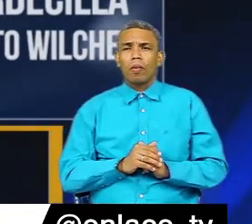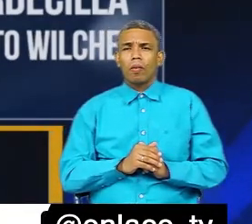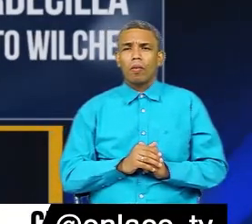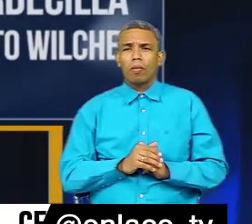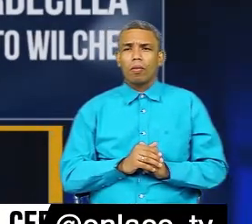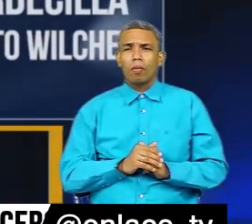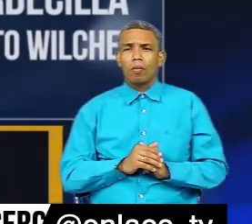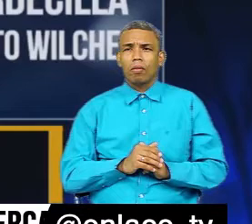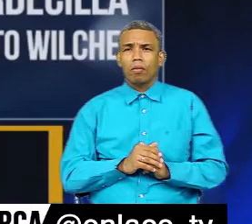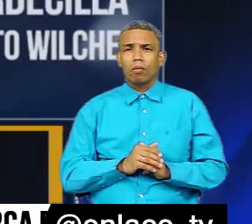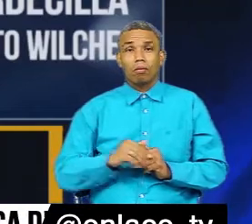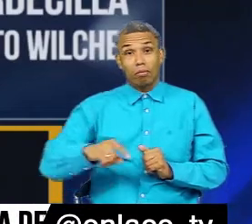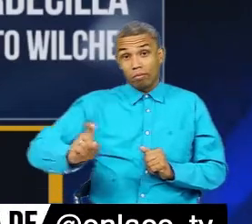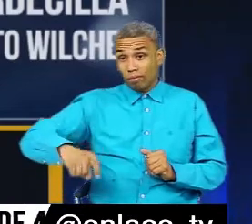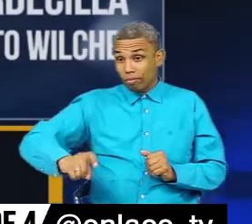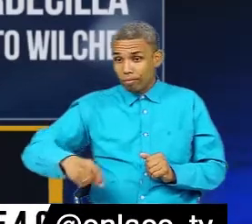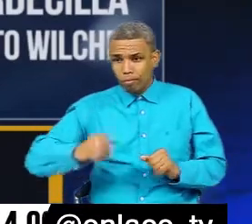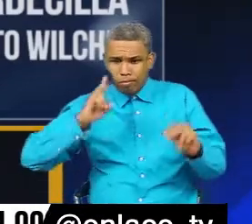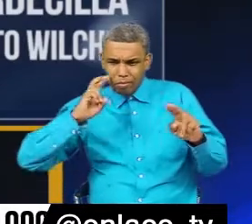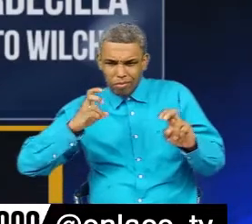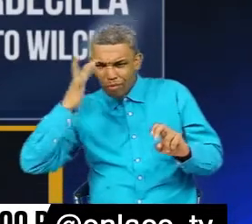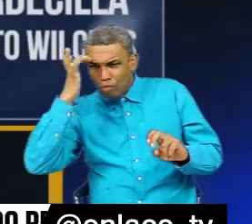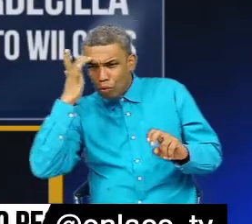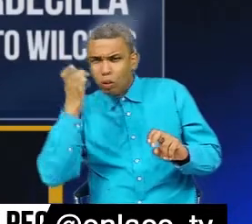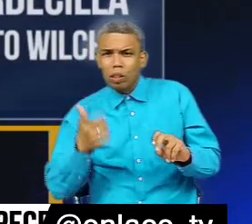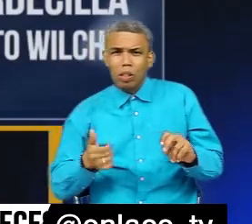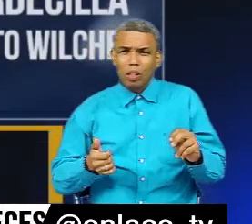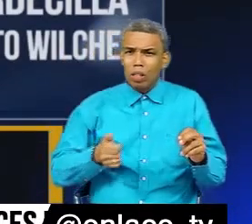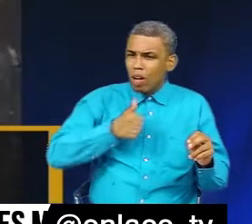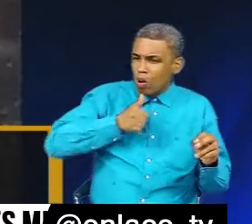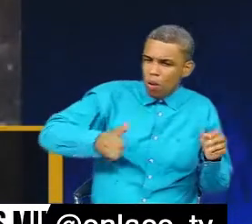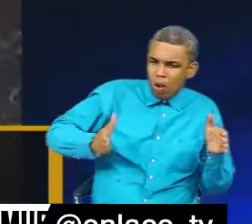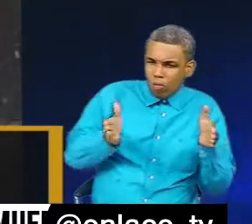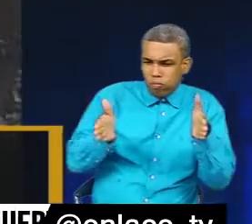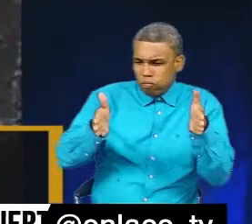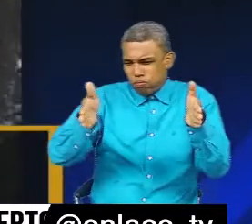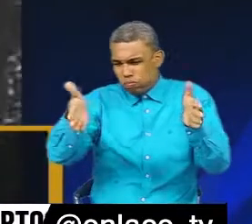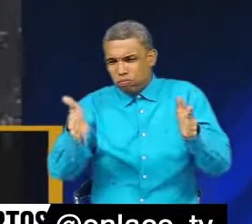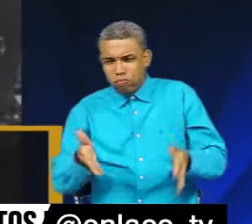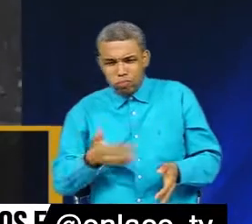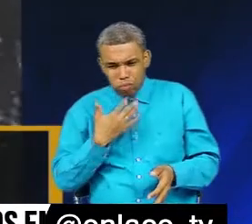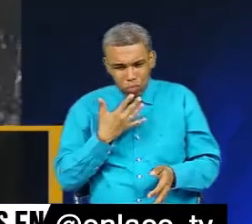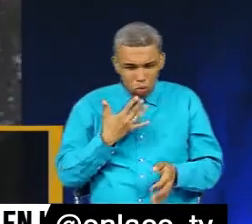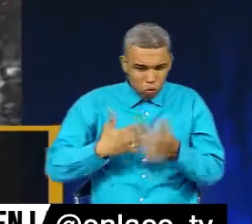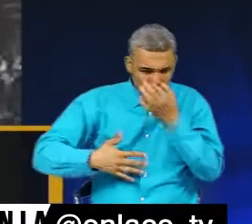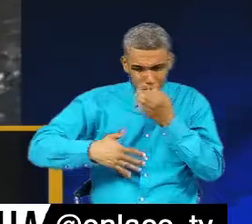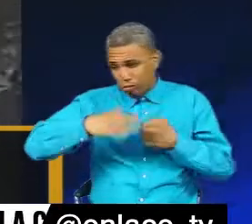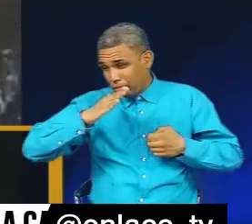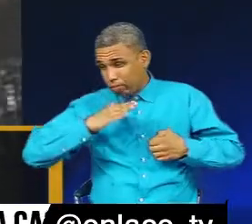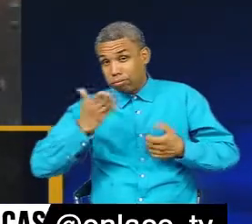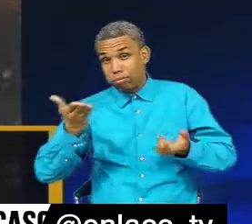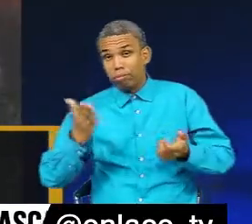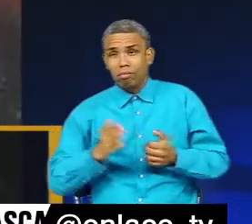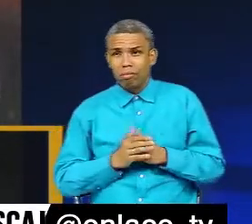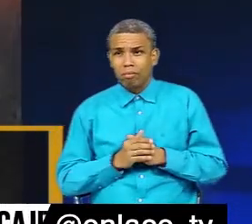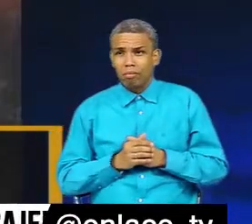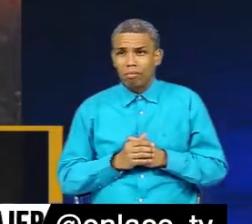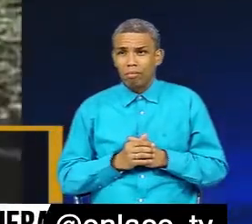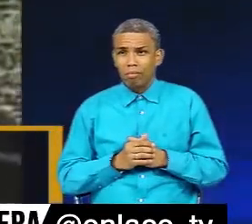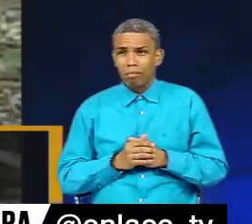que estuviera saliendo de la tusa para poder argumentar lo que dijeron las comunidades. Entonces, sin